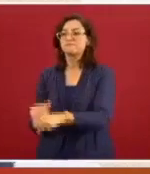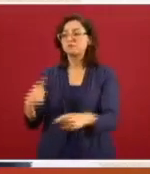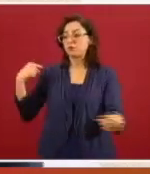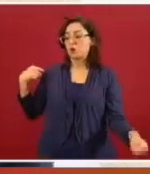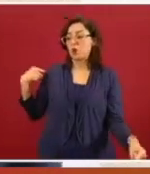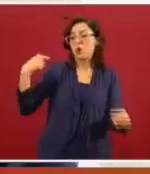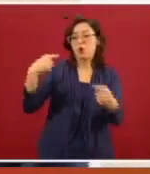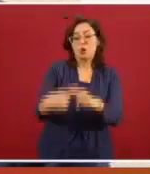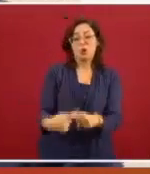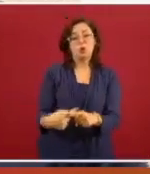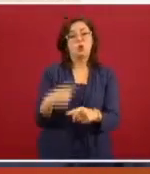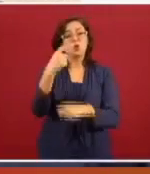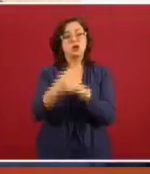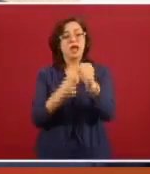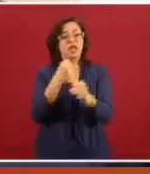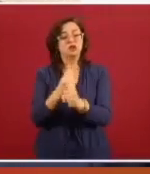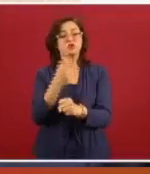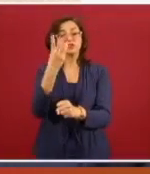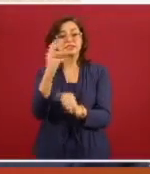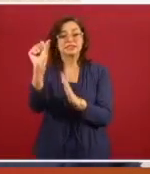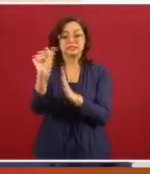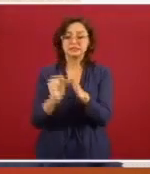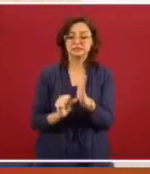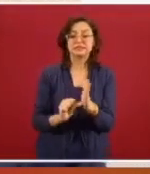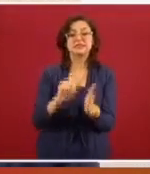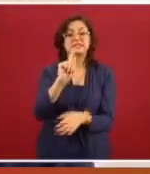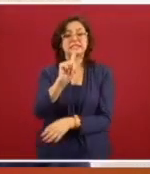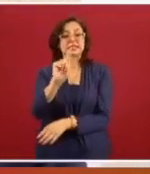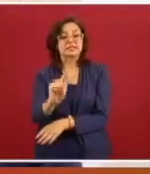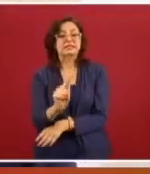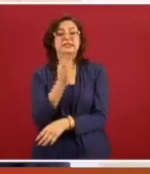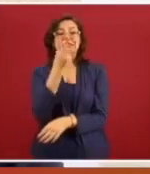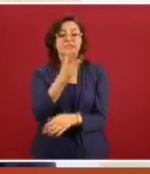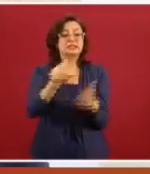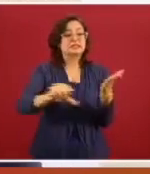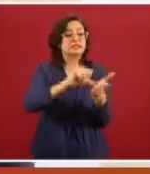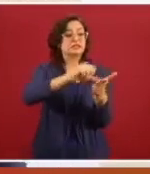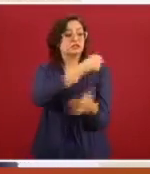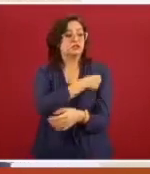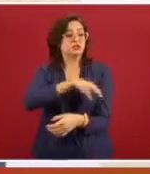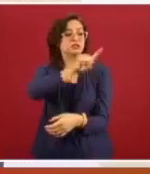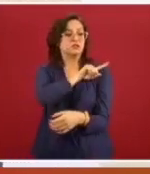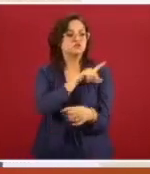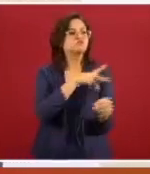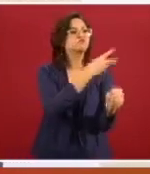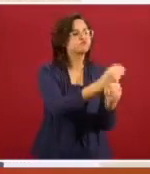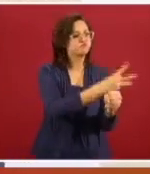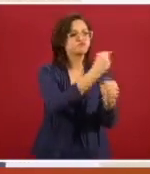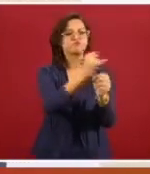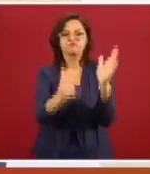construir 72 centros de salud y hospitales que estaban